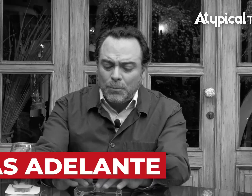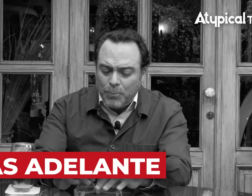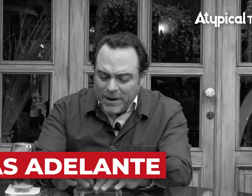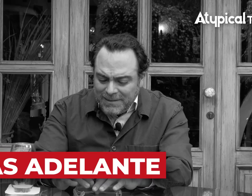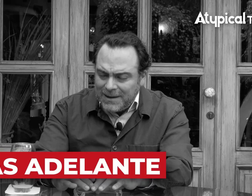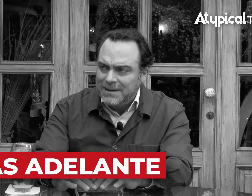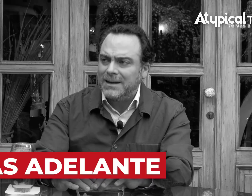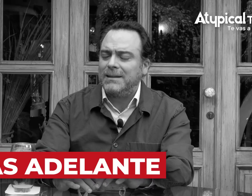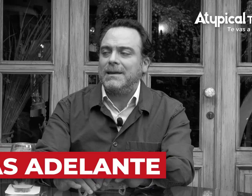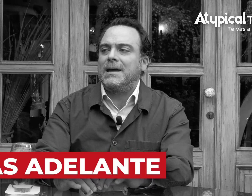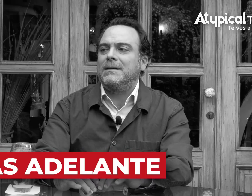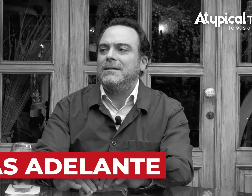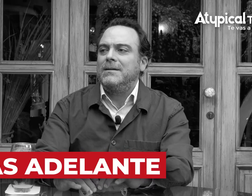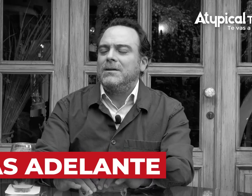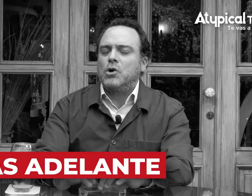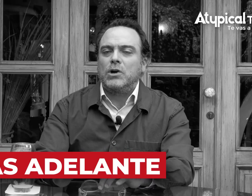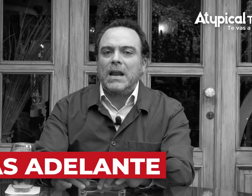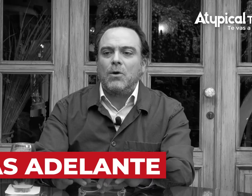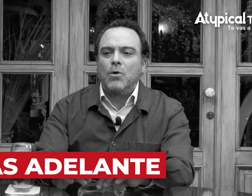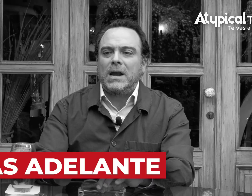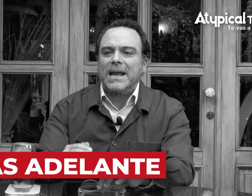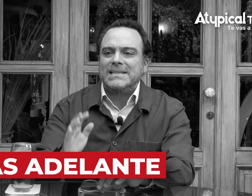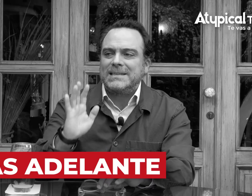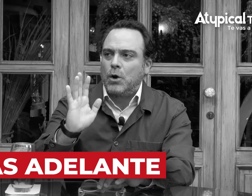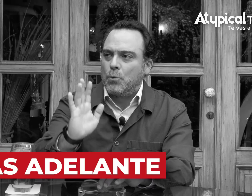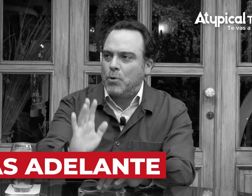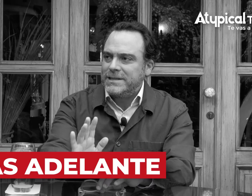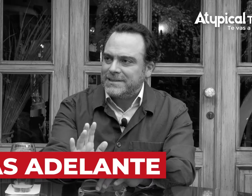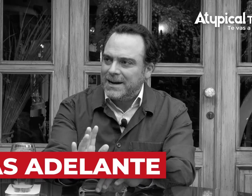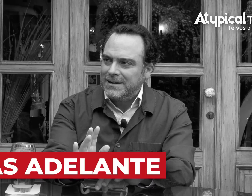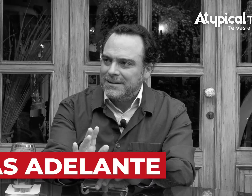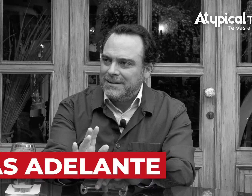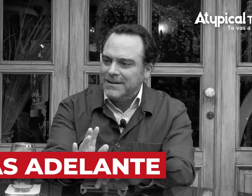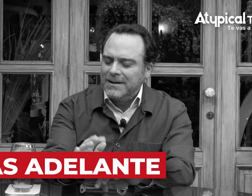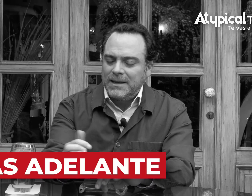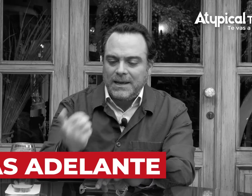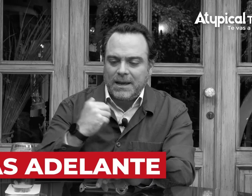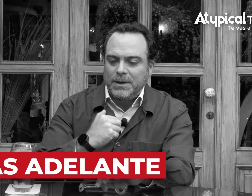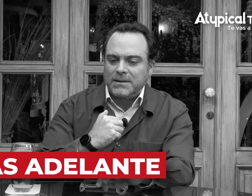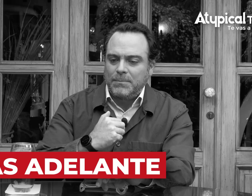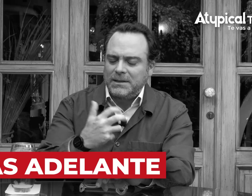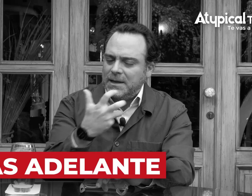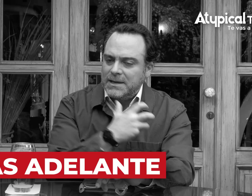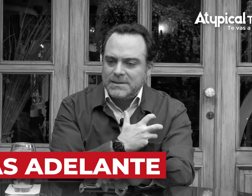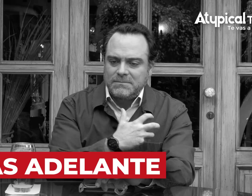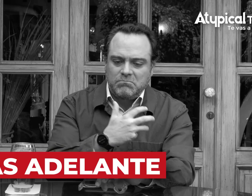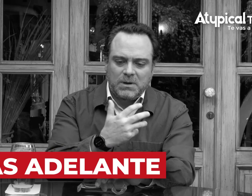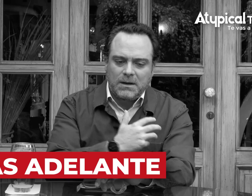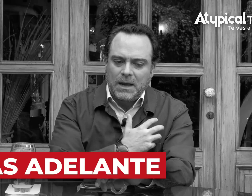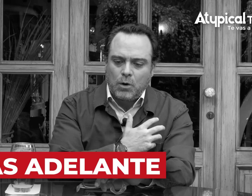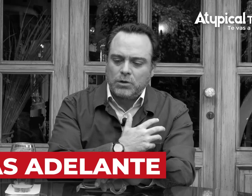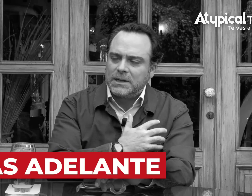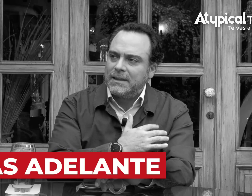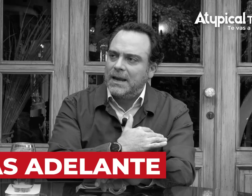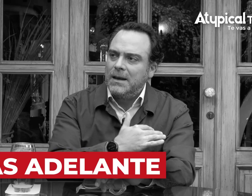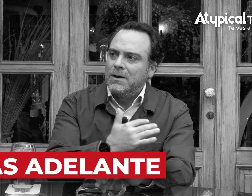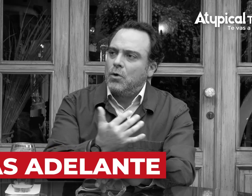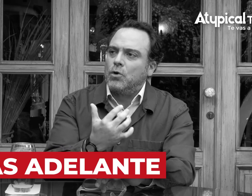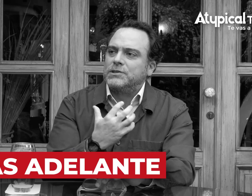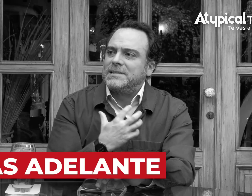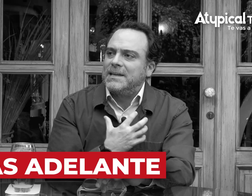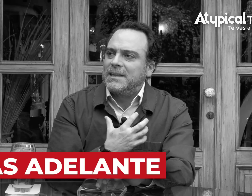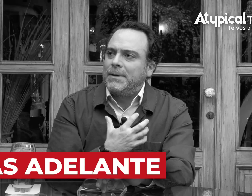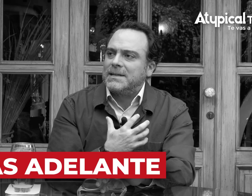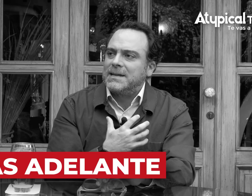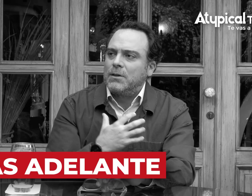El presidente no puede lidiar con algo que se lo muestran y que evidentemente es en contra de él